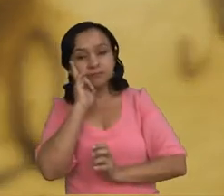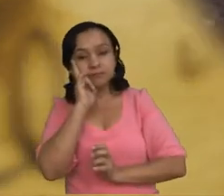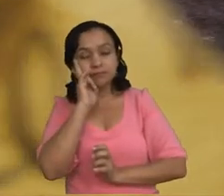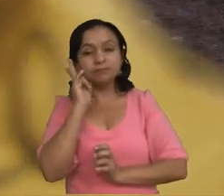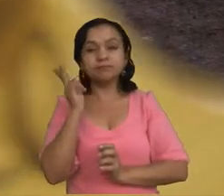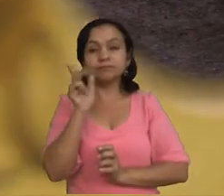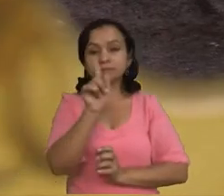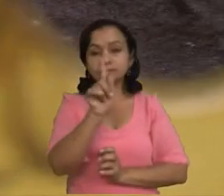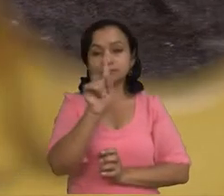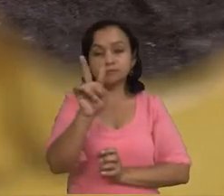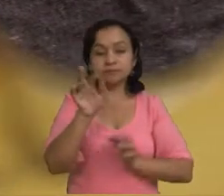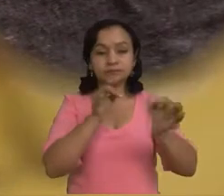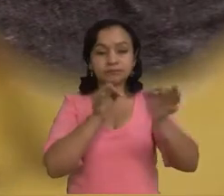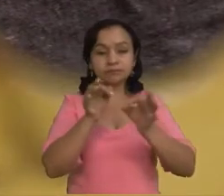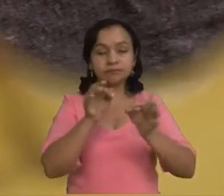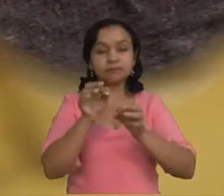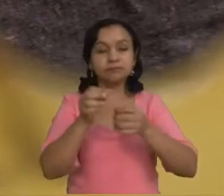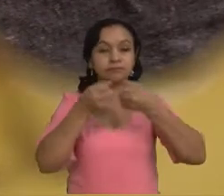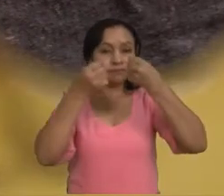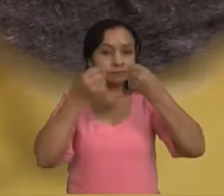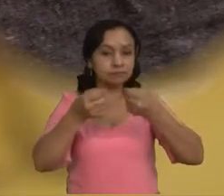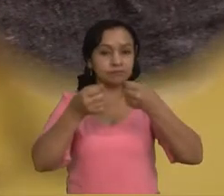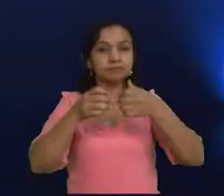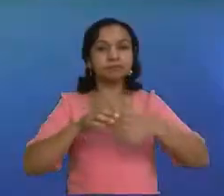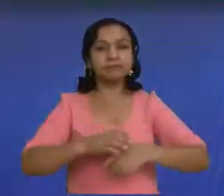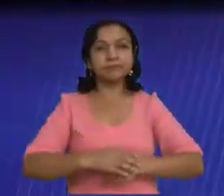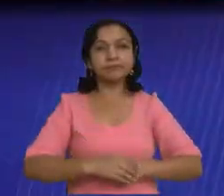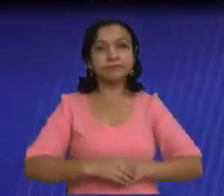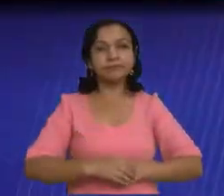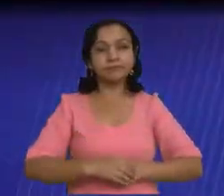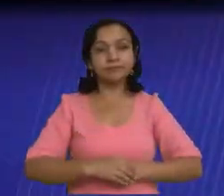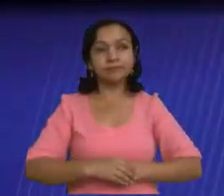Para el canal parlamentario les informó Miguel Carranza Mena.